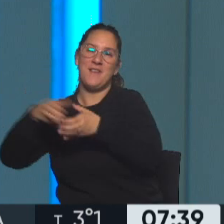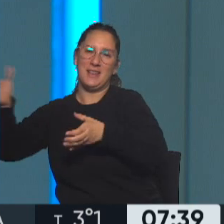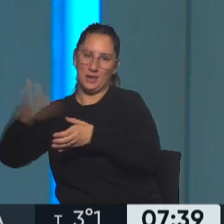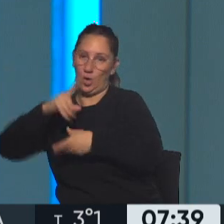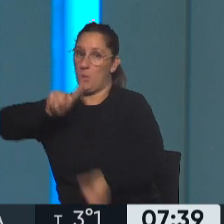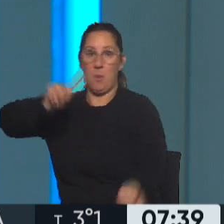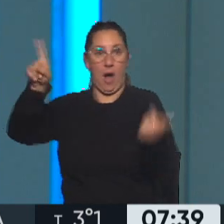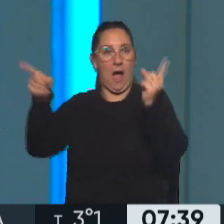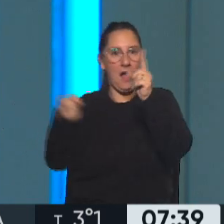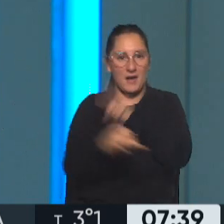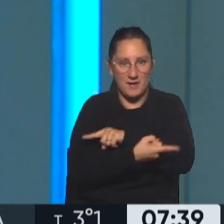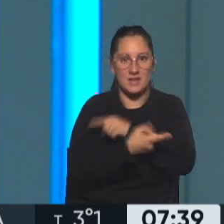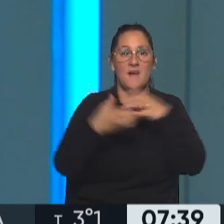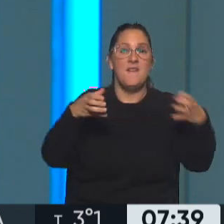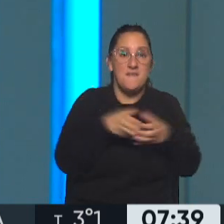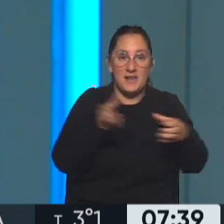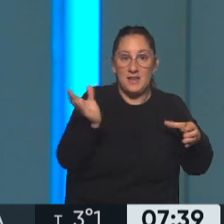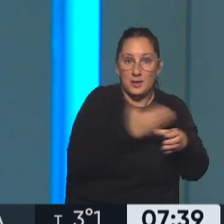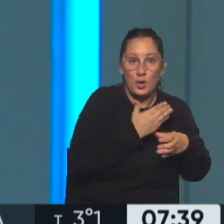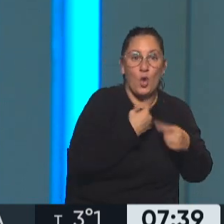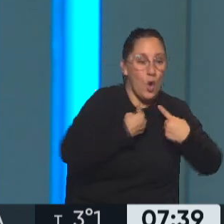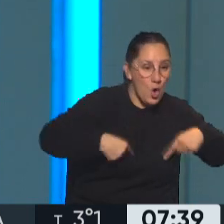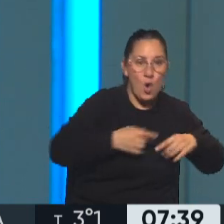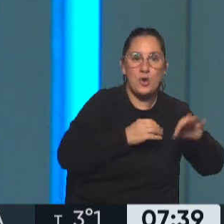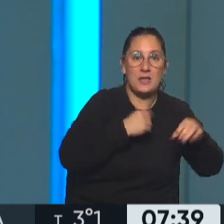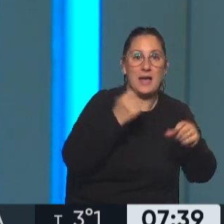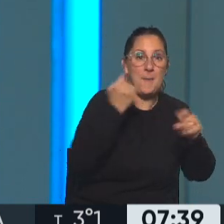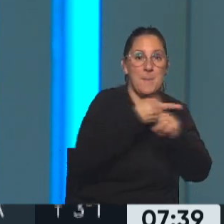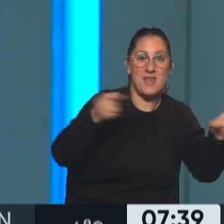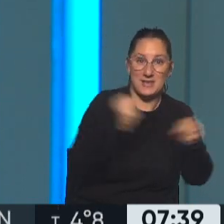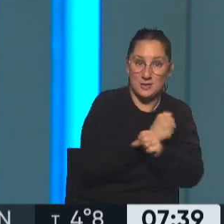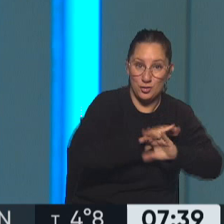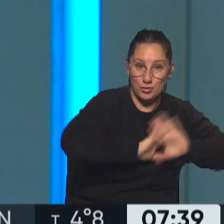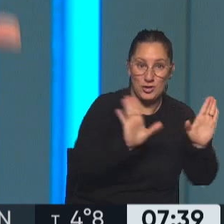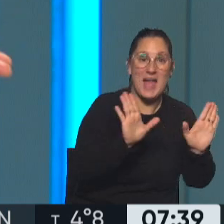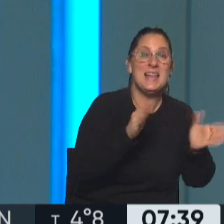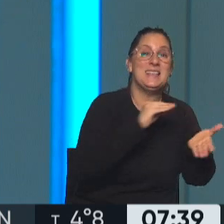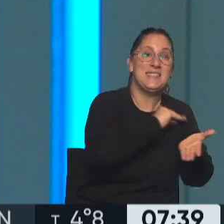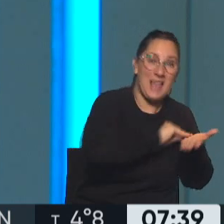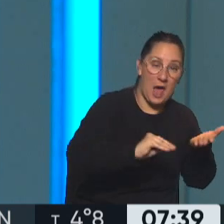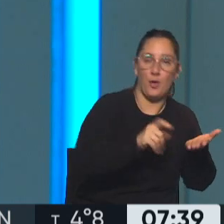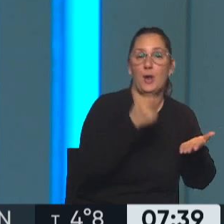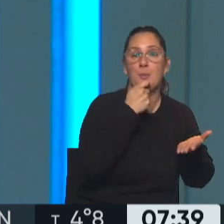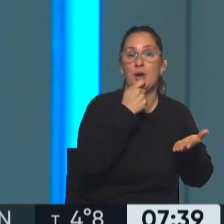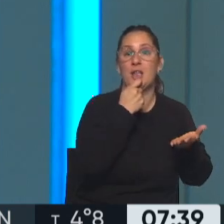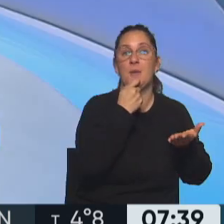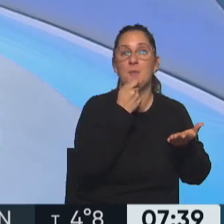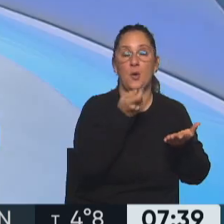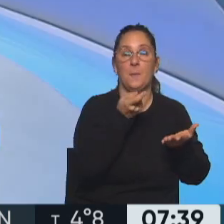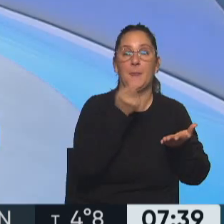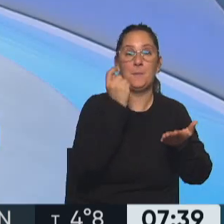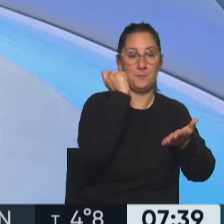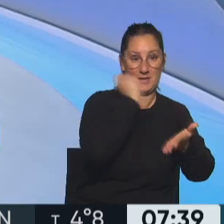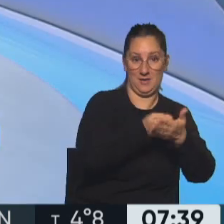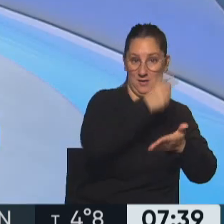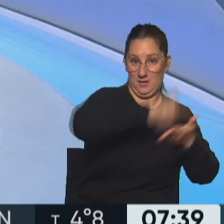inversa, lo que le pasa al Frente de Todos es que las iniciativas que ya tienen media sanción en el Senado, el caso del aporte para cancelar